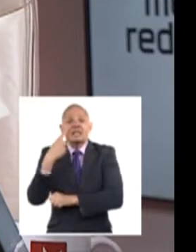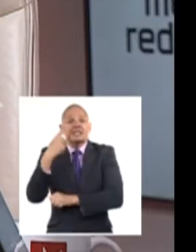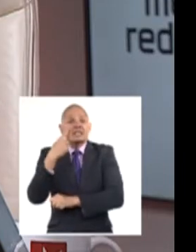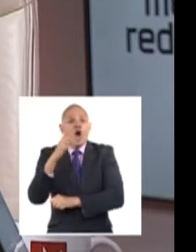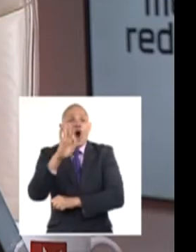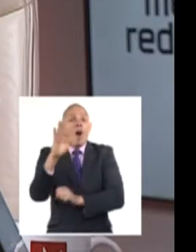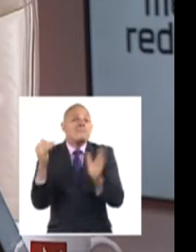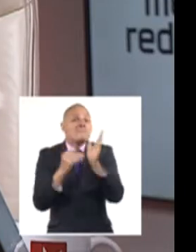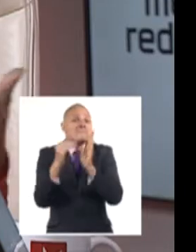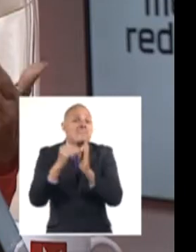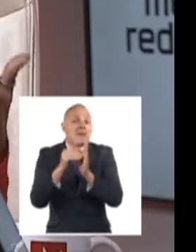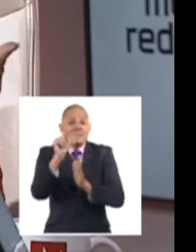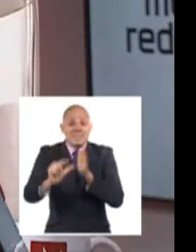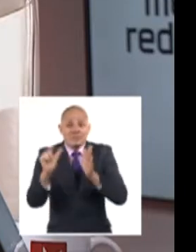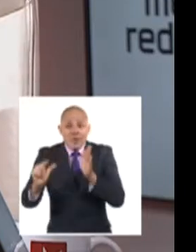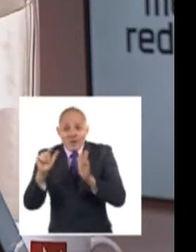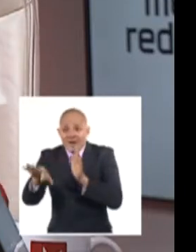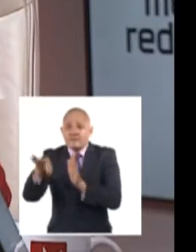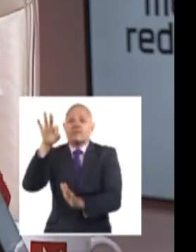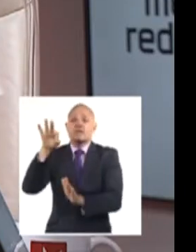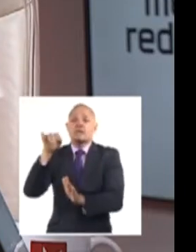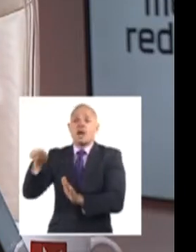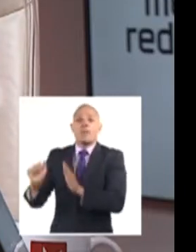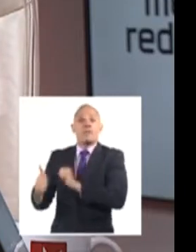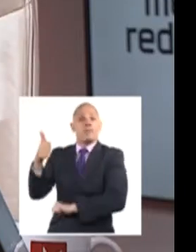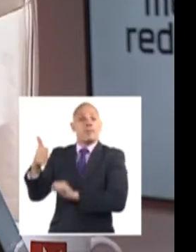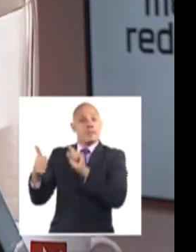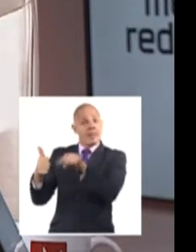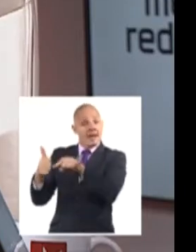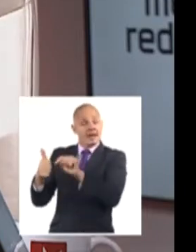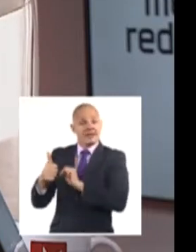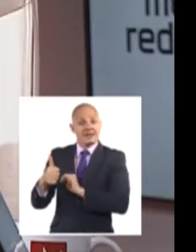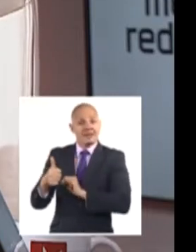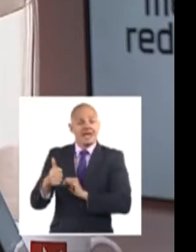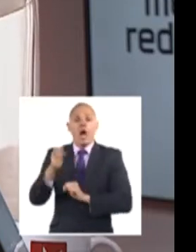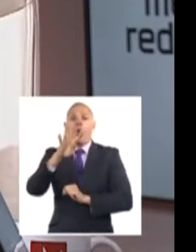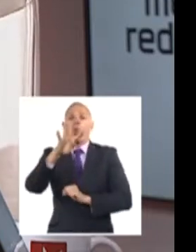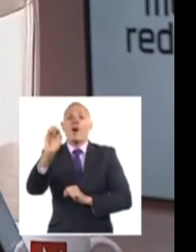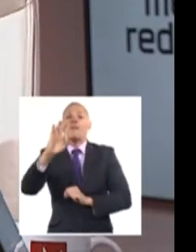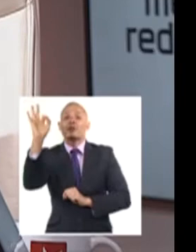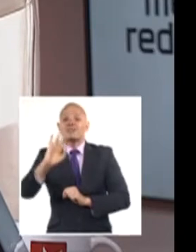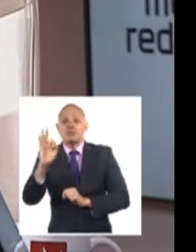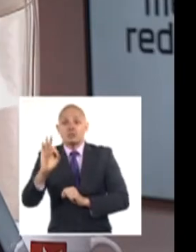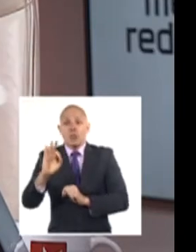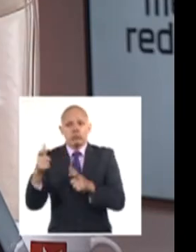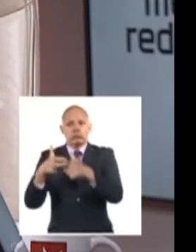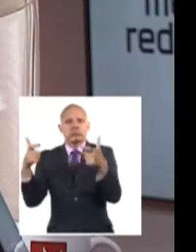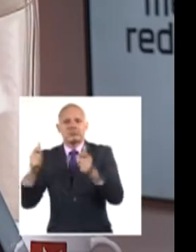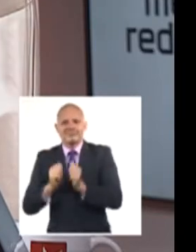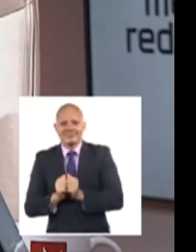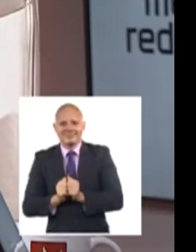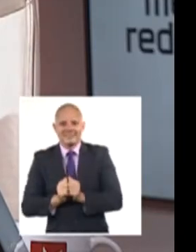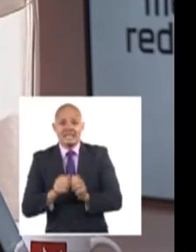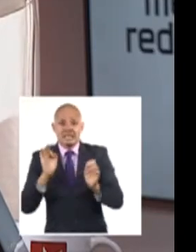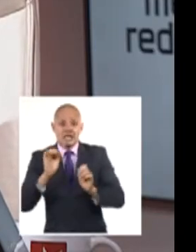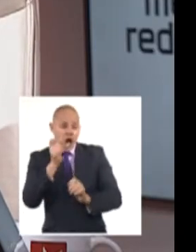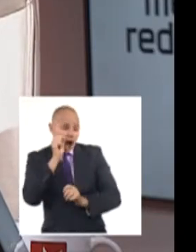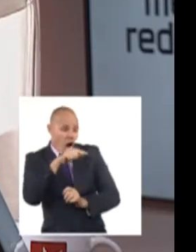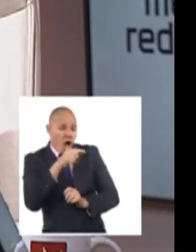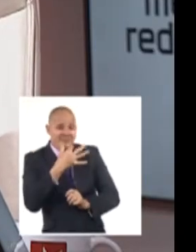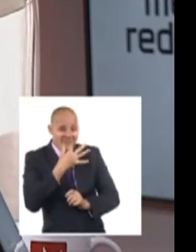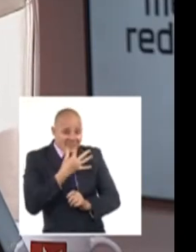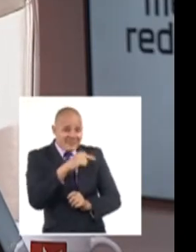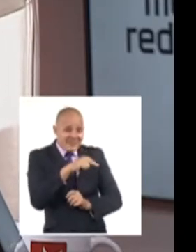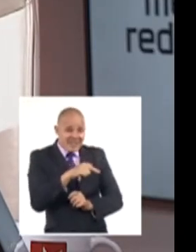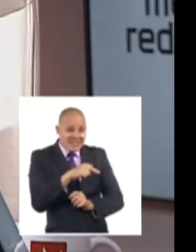que recogió que duplicó duplicó los veintipico por ciento que sacó rodolfo n antes y los veintipico más